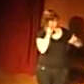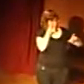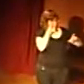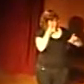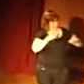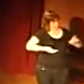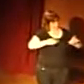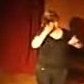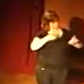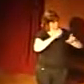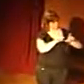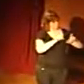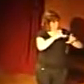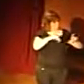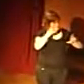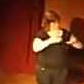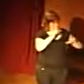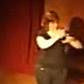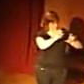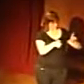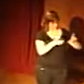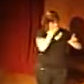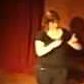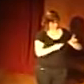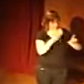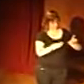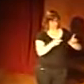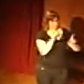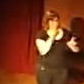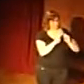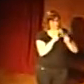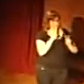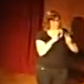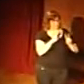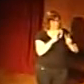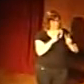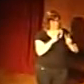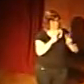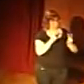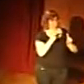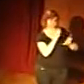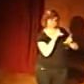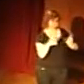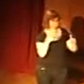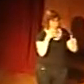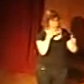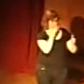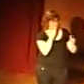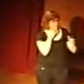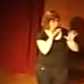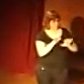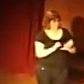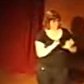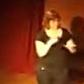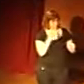consideraron esas obras No solo son vistas monumentales No solo son vistas pintorescas o decorativas o o llamativas de